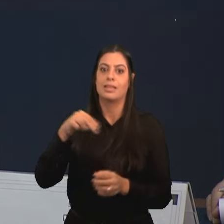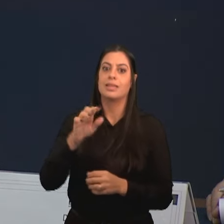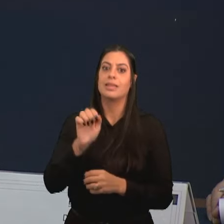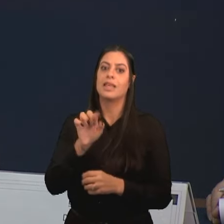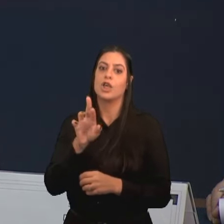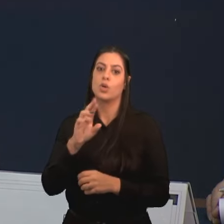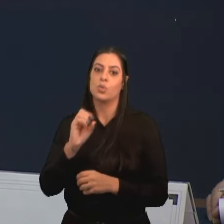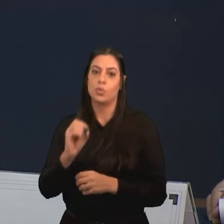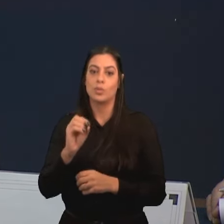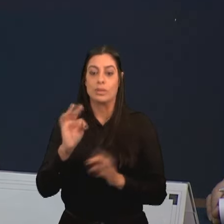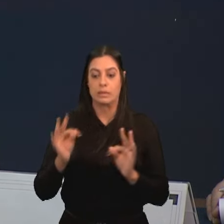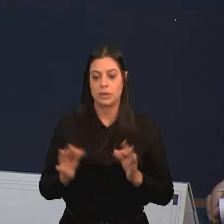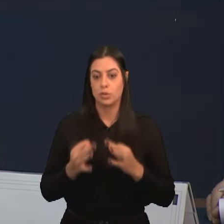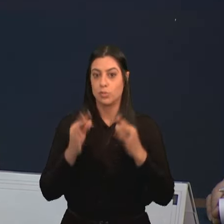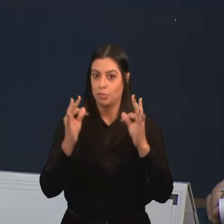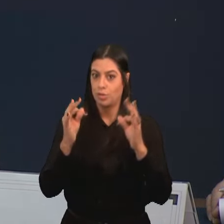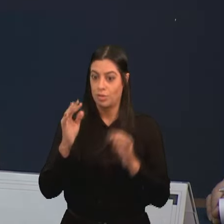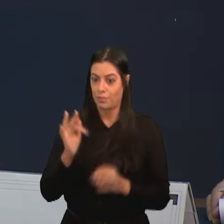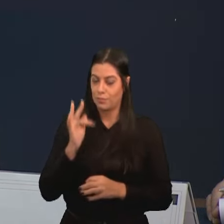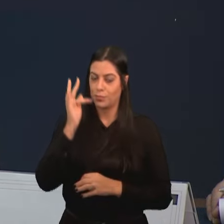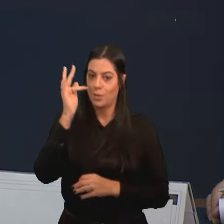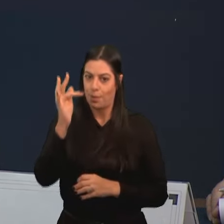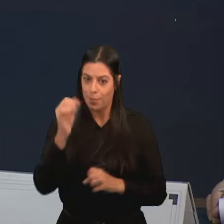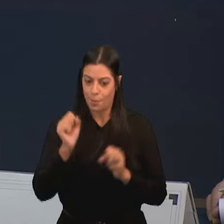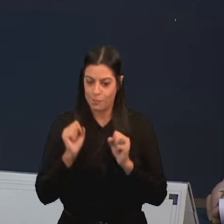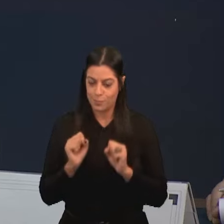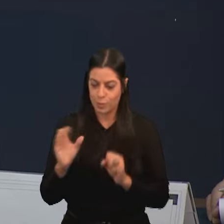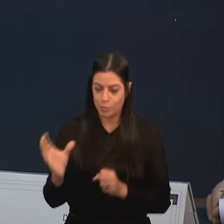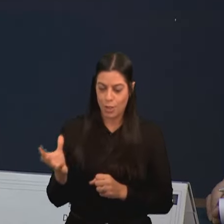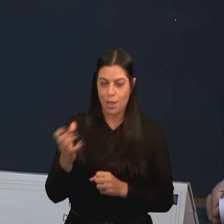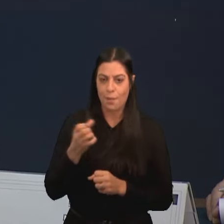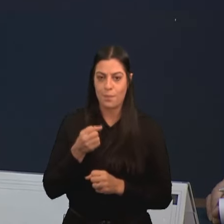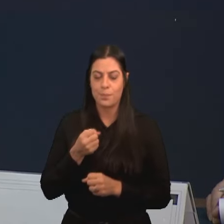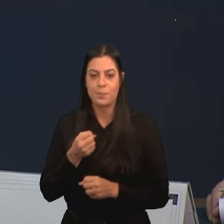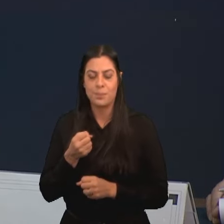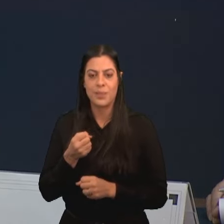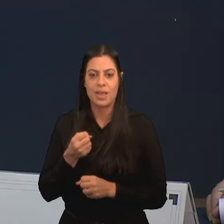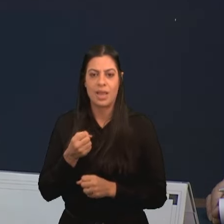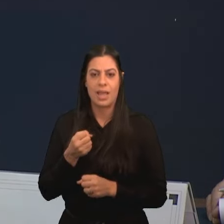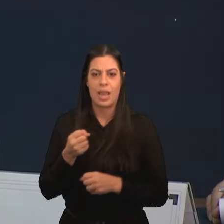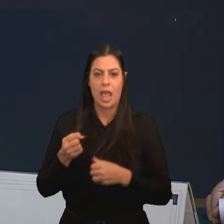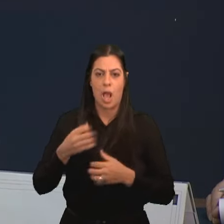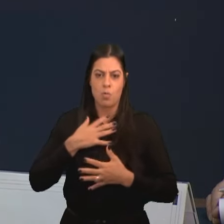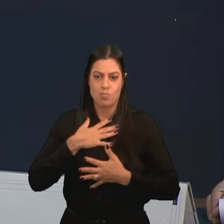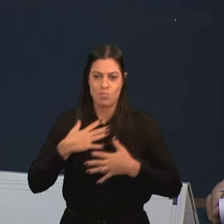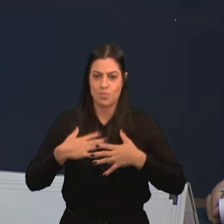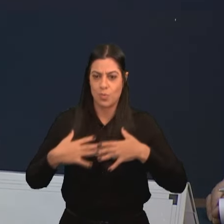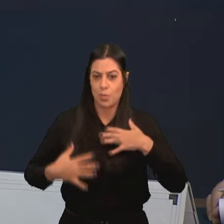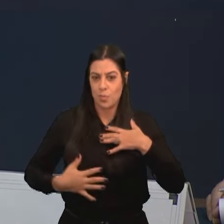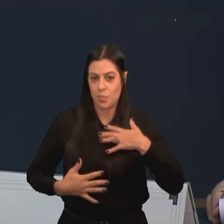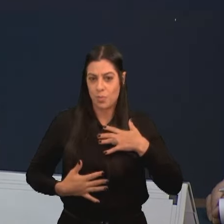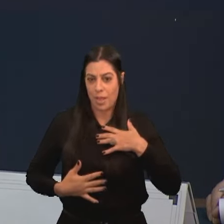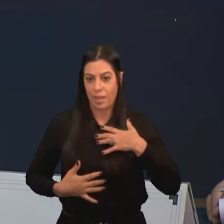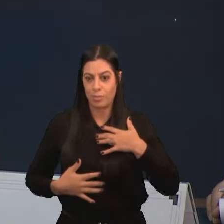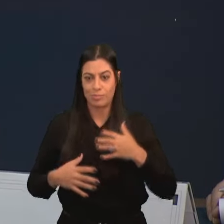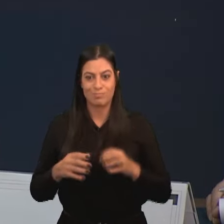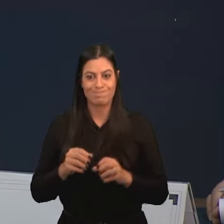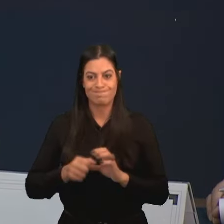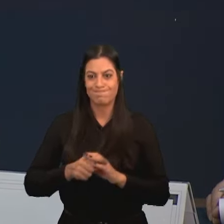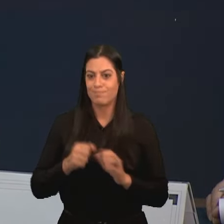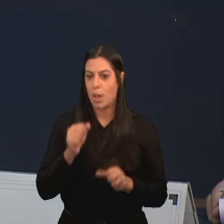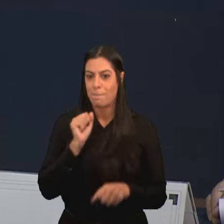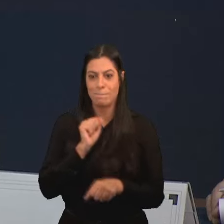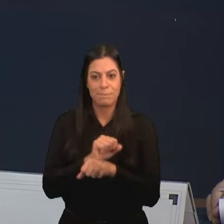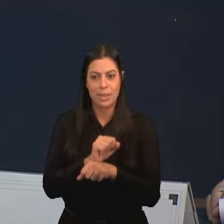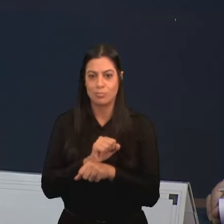neurotecnología podemos, dentro de poco tiempo, recuperar el movimiento de miembros